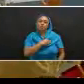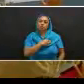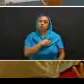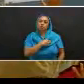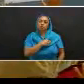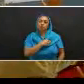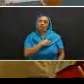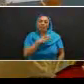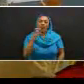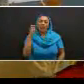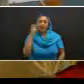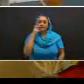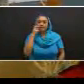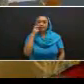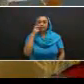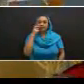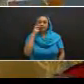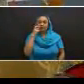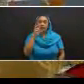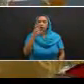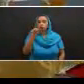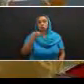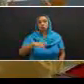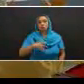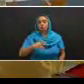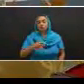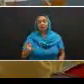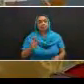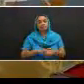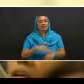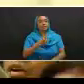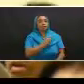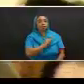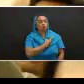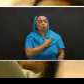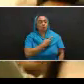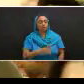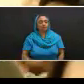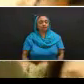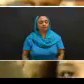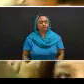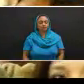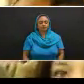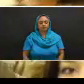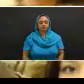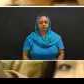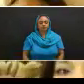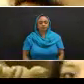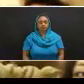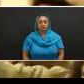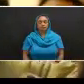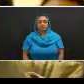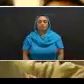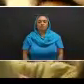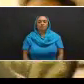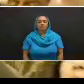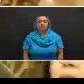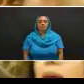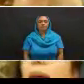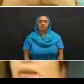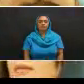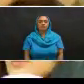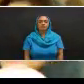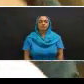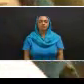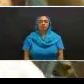Ya no más tiempo te sentirás solo. Cuando pienso en tu cruz